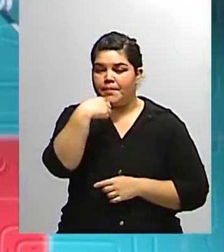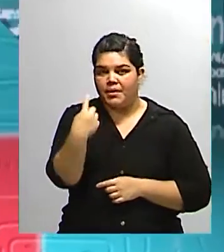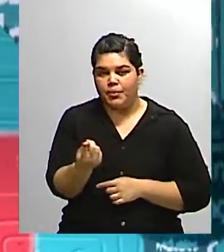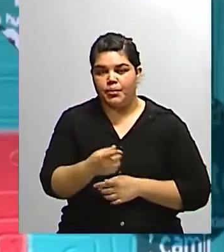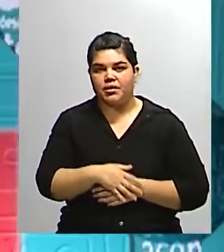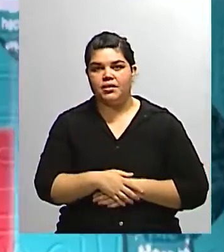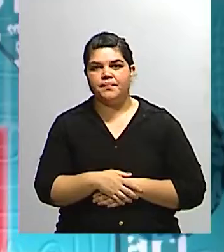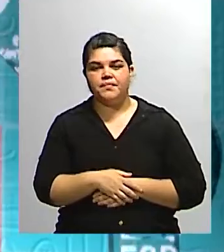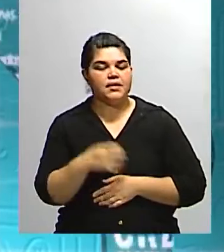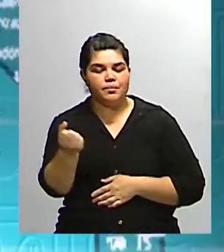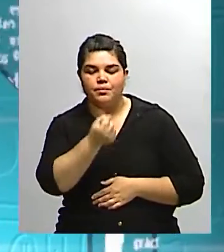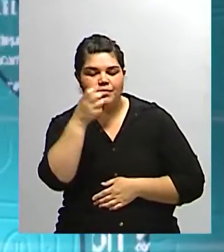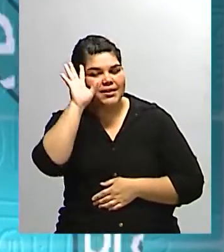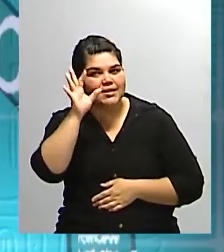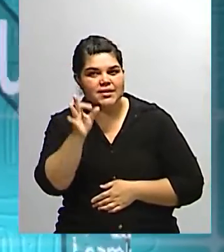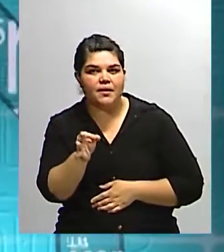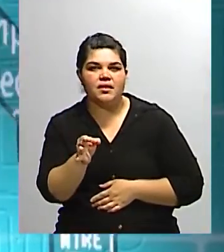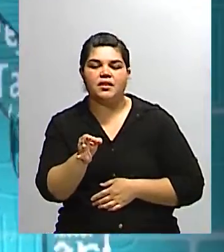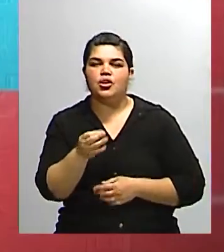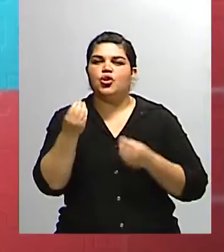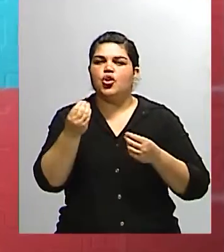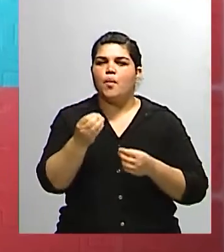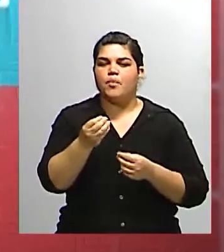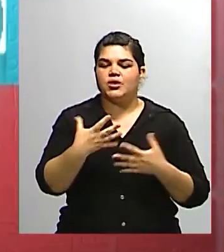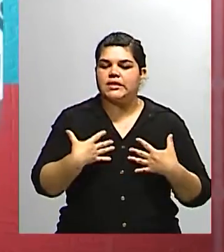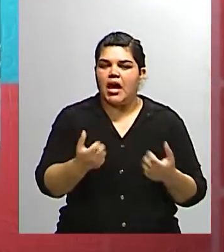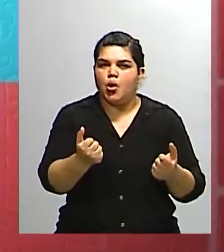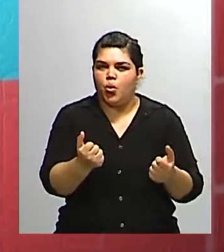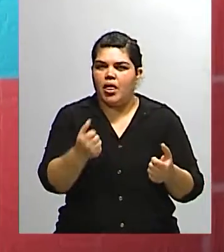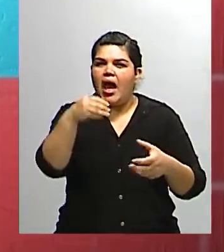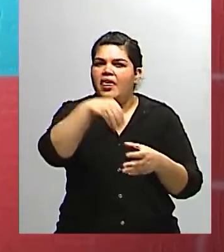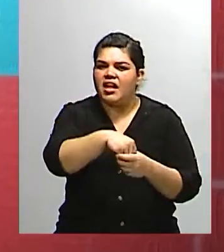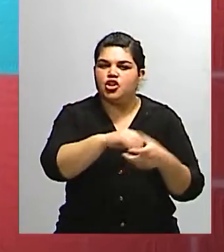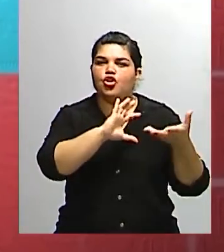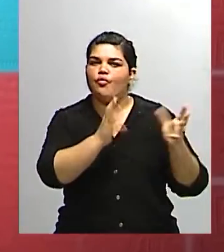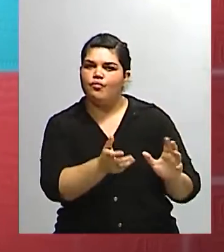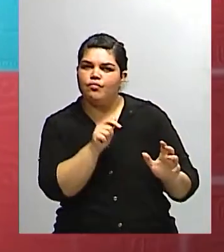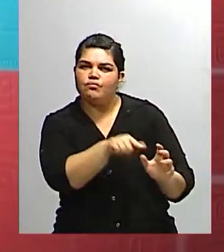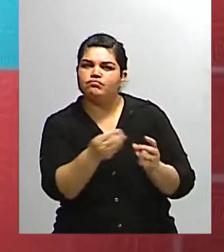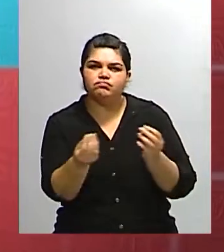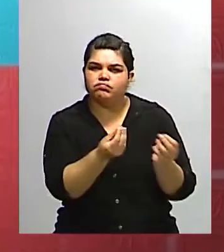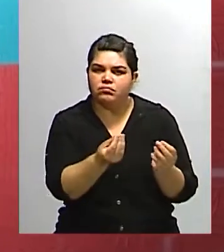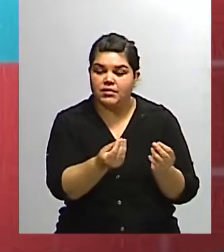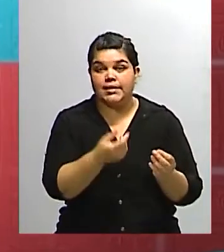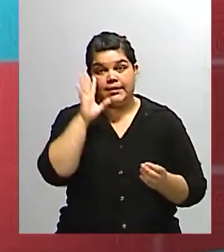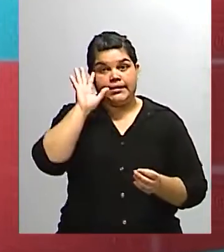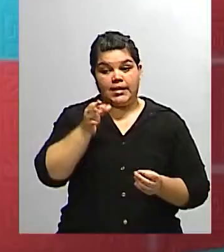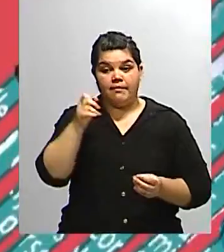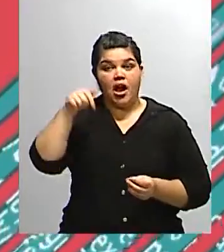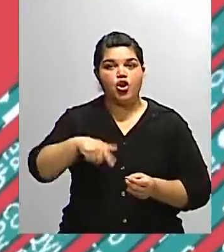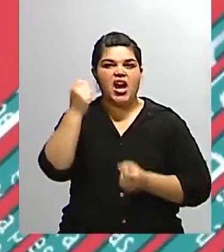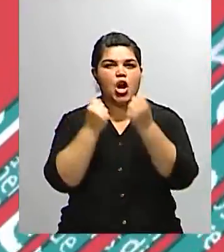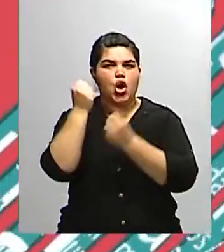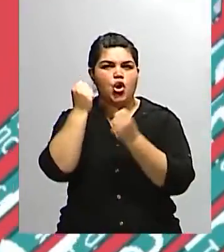por ahí el sistema de salud. Uno entiende que en una situación bastante complicada que atraviesa el país a nivel económico y